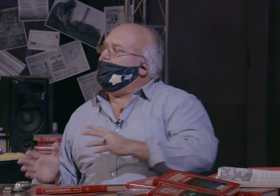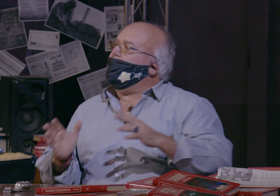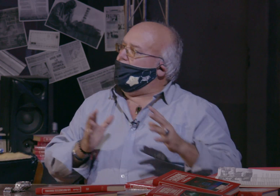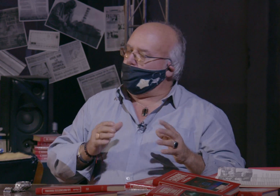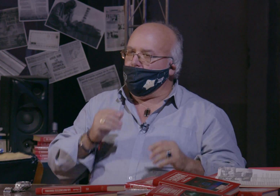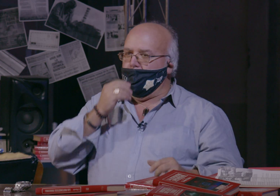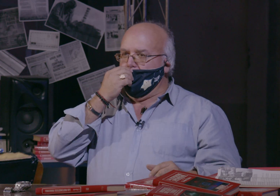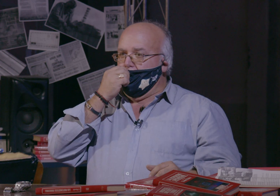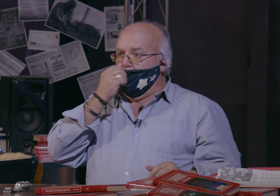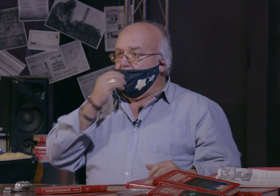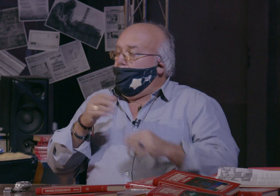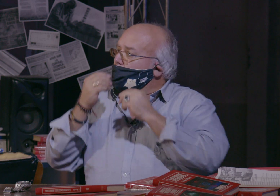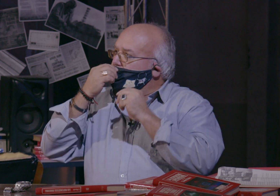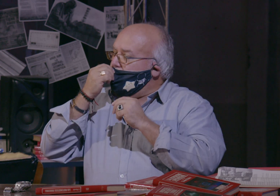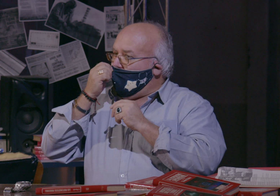ya eres caso.